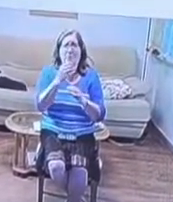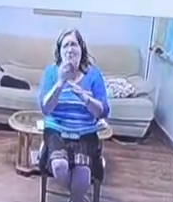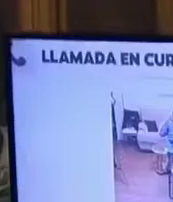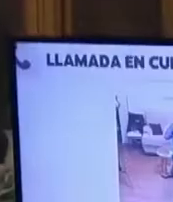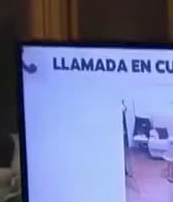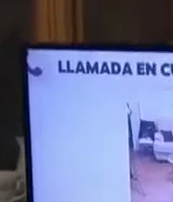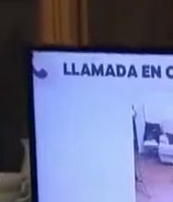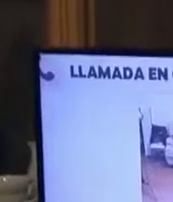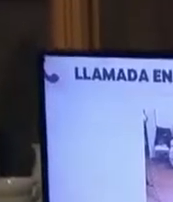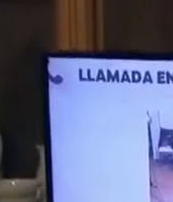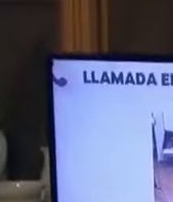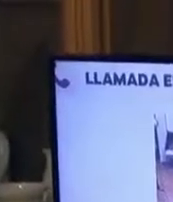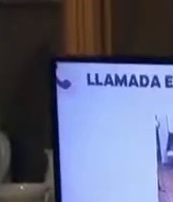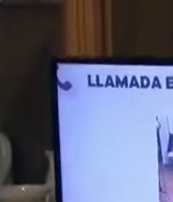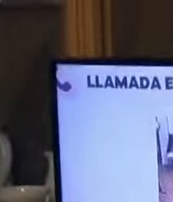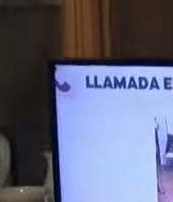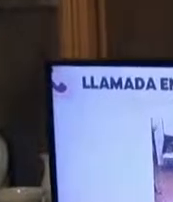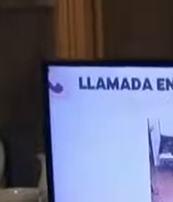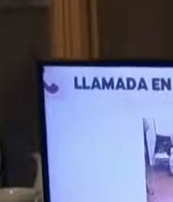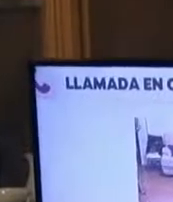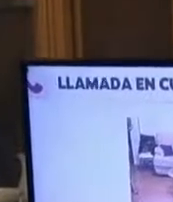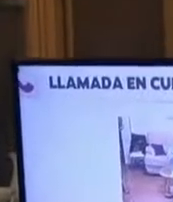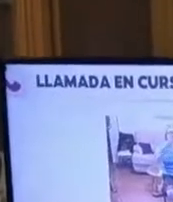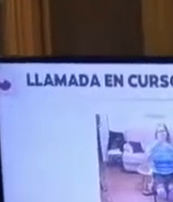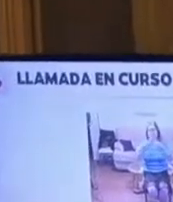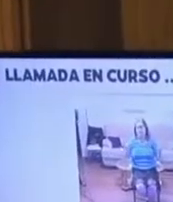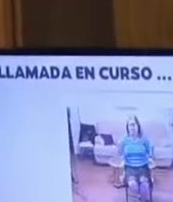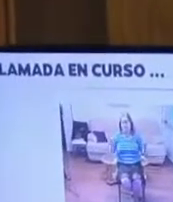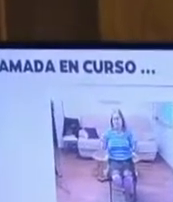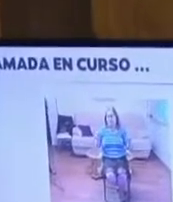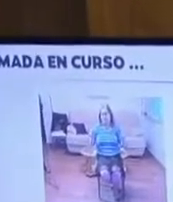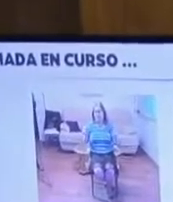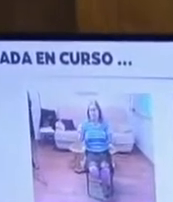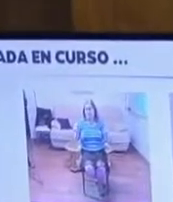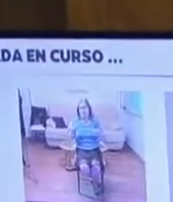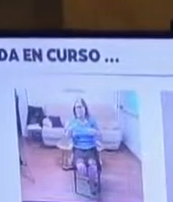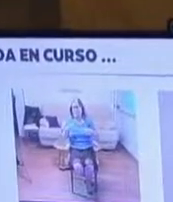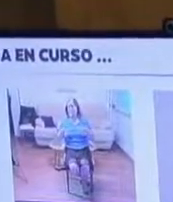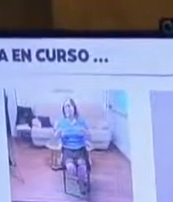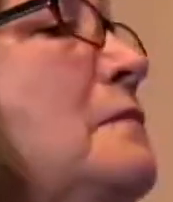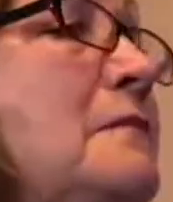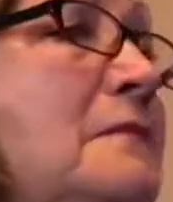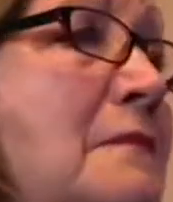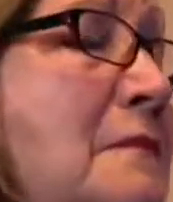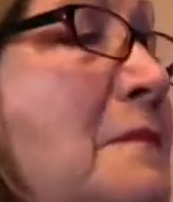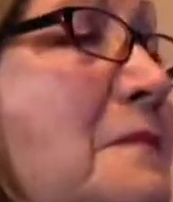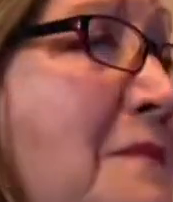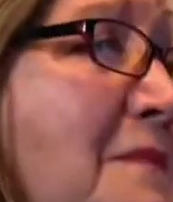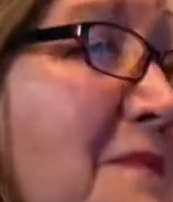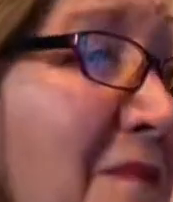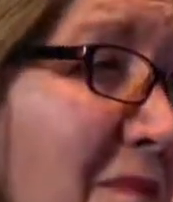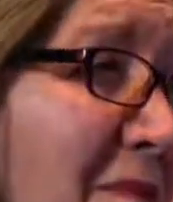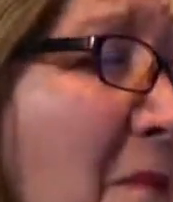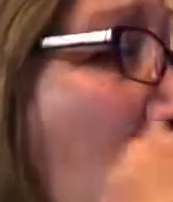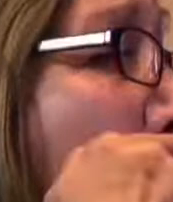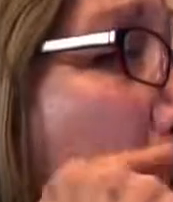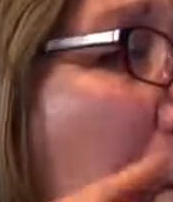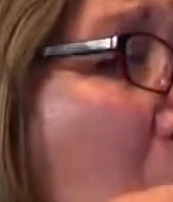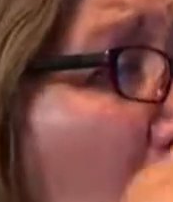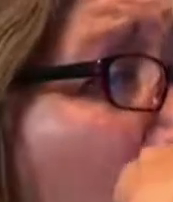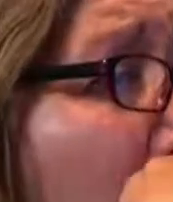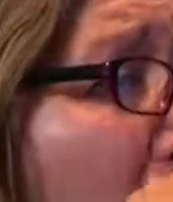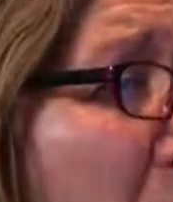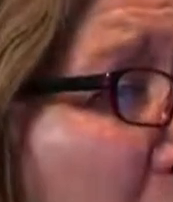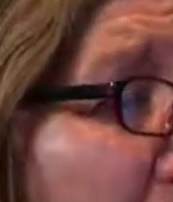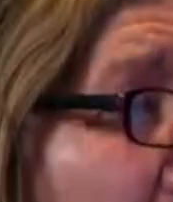acuerdo Entiendo entiendo la tensión la revisión de la medicación Sí además Hay un problema con